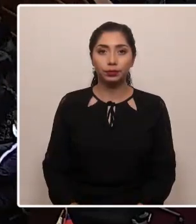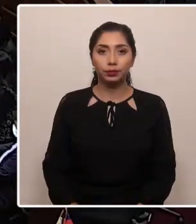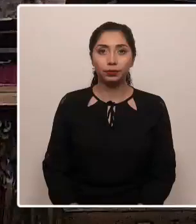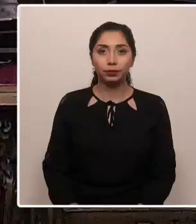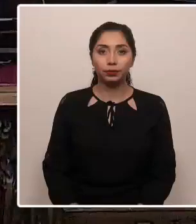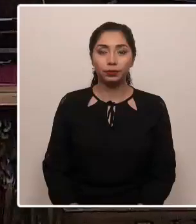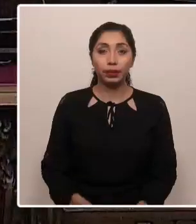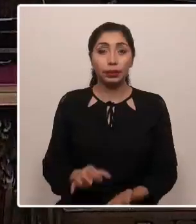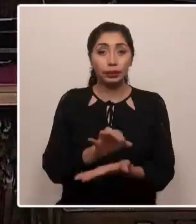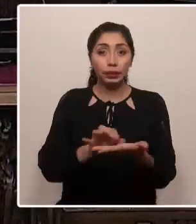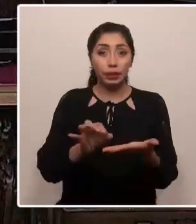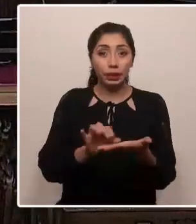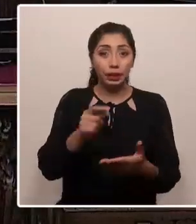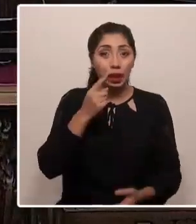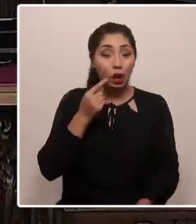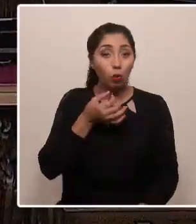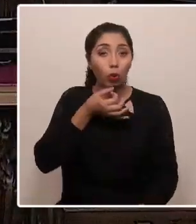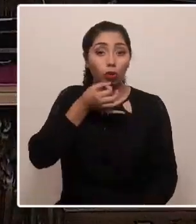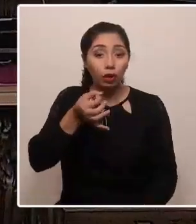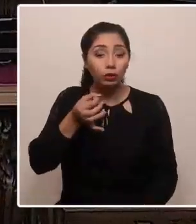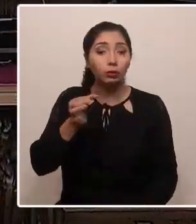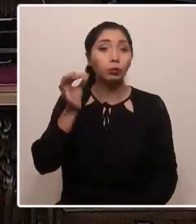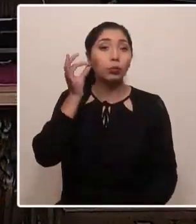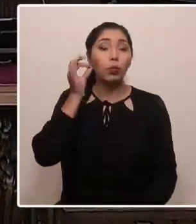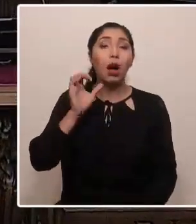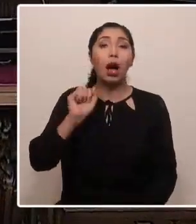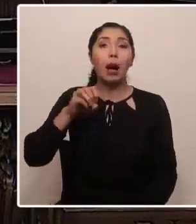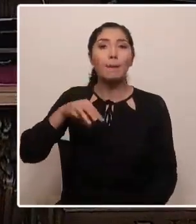Tiene la palabra la convencional Amaya Alves.